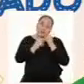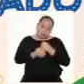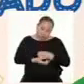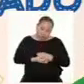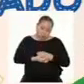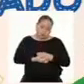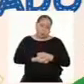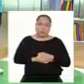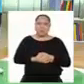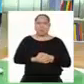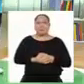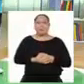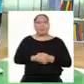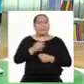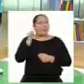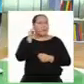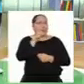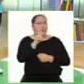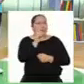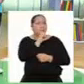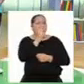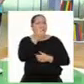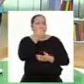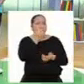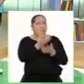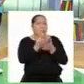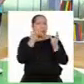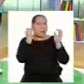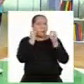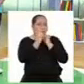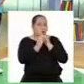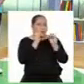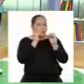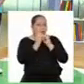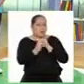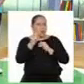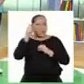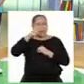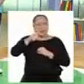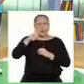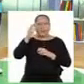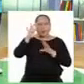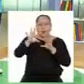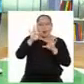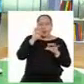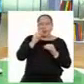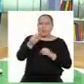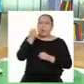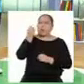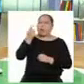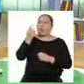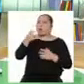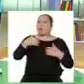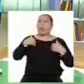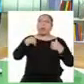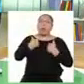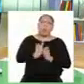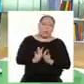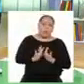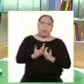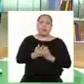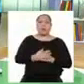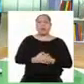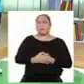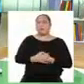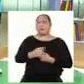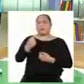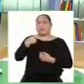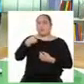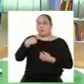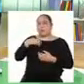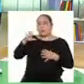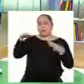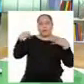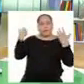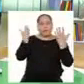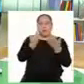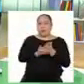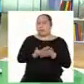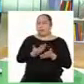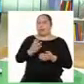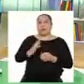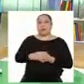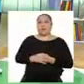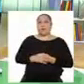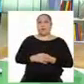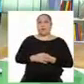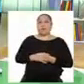Pero esta no es una buena solución Debemos descubrir por qué estás tan cansado Felizmente estoy aquí